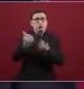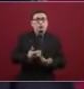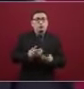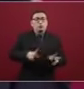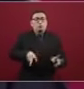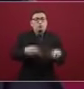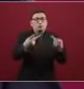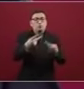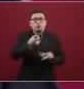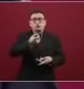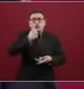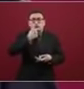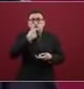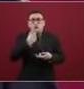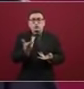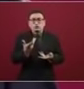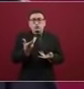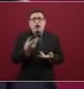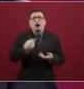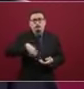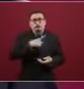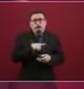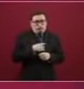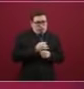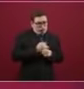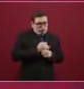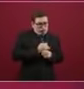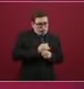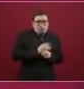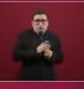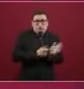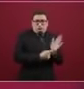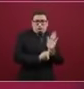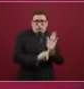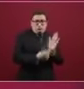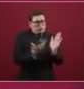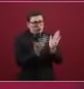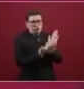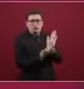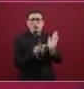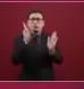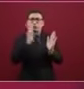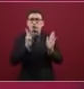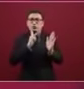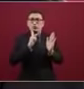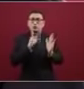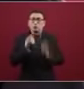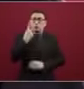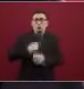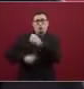Pero pues tenemos las pruebas de lo que vendieron el año pasado.